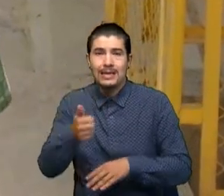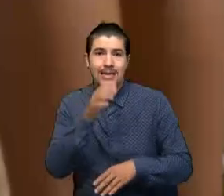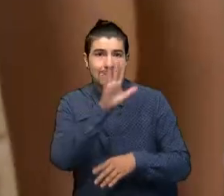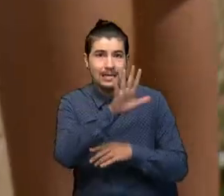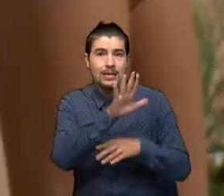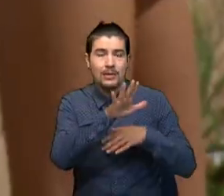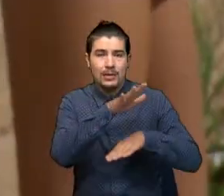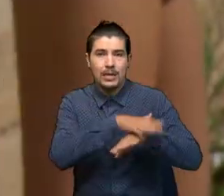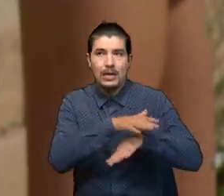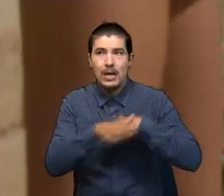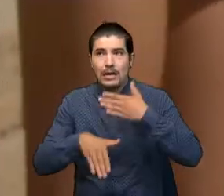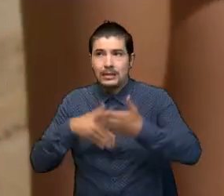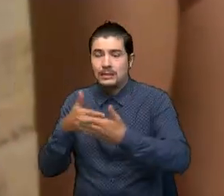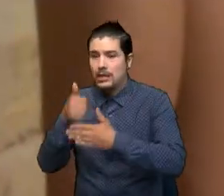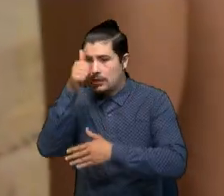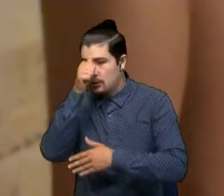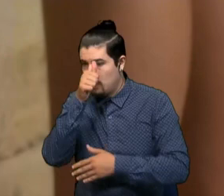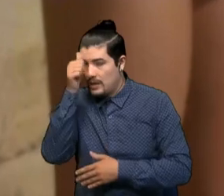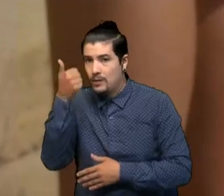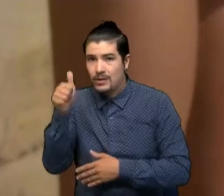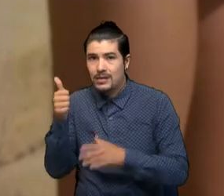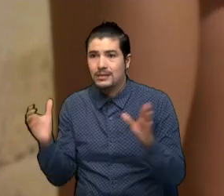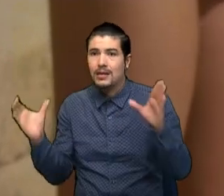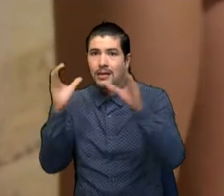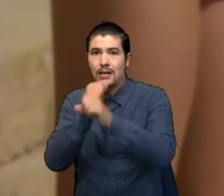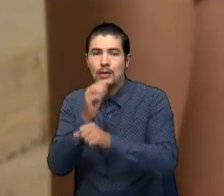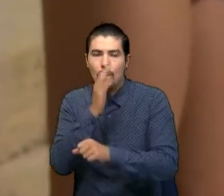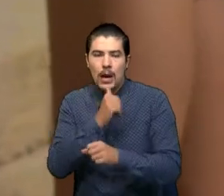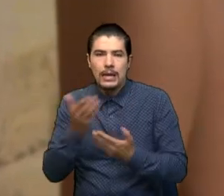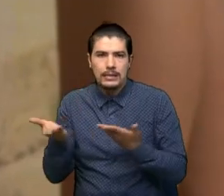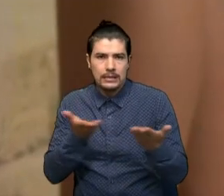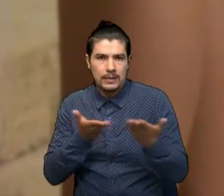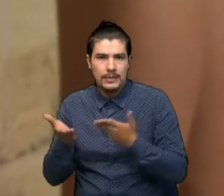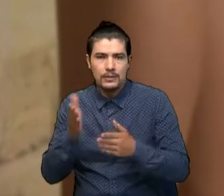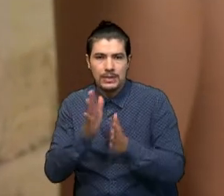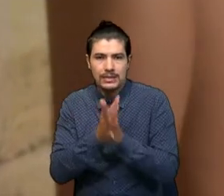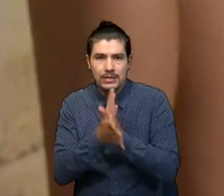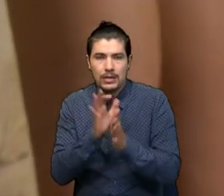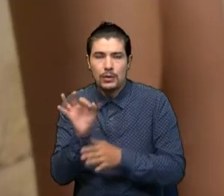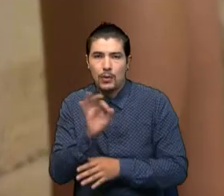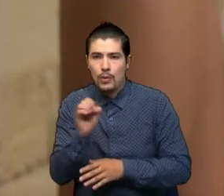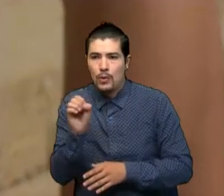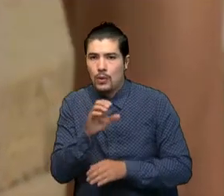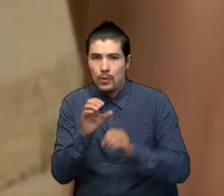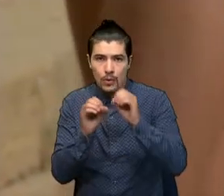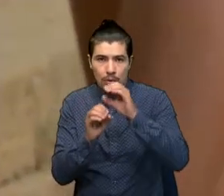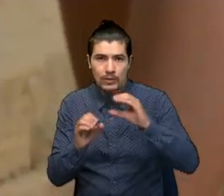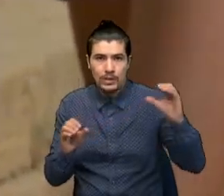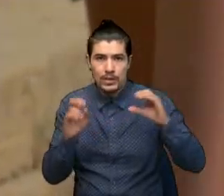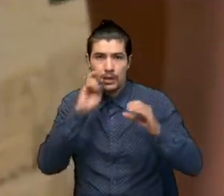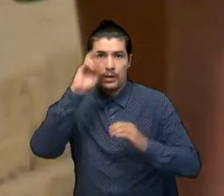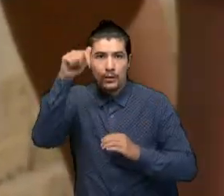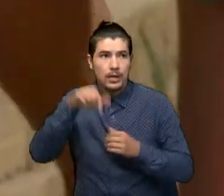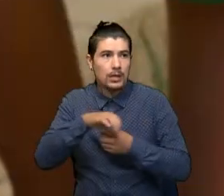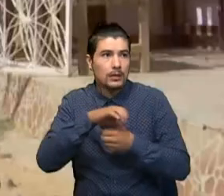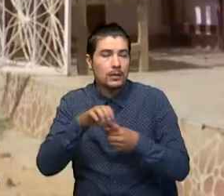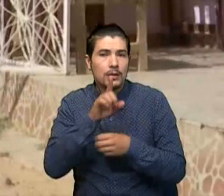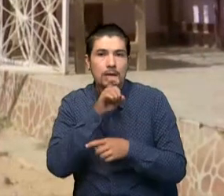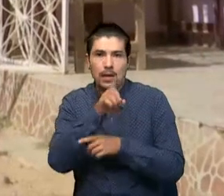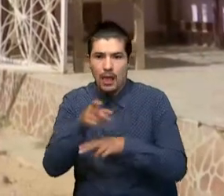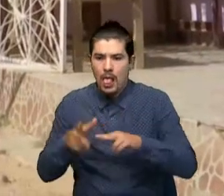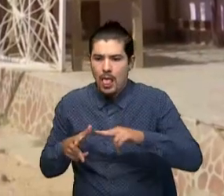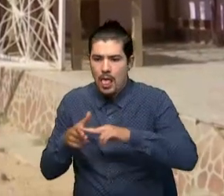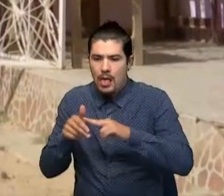domingo a las 10 de la noche no habrá servicio de agua en el centro, occidente y norte de Bucaramanga. La suspensión del acueducto,